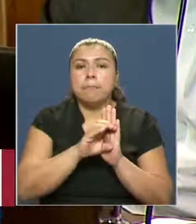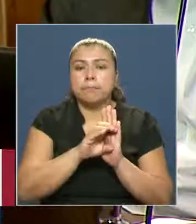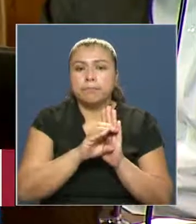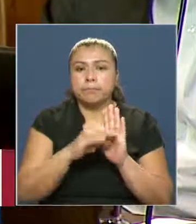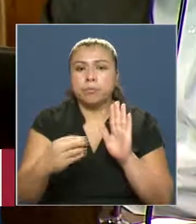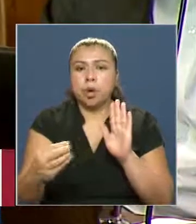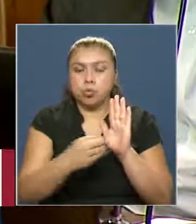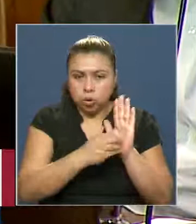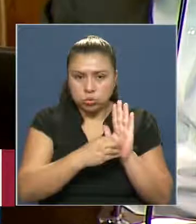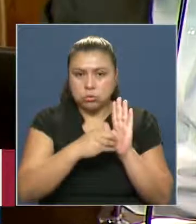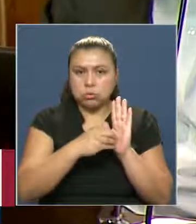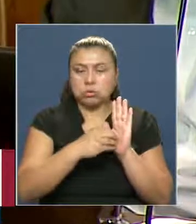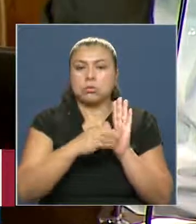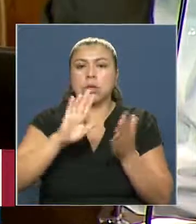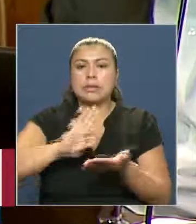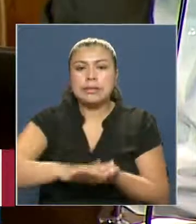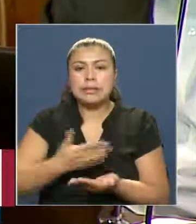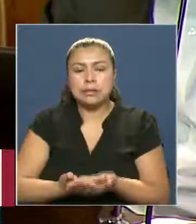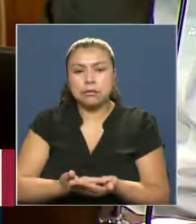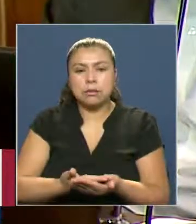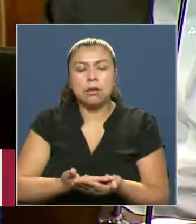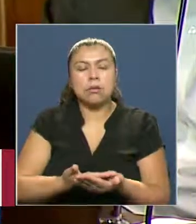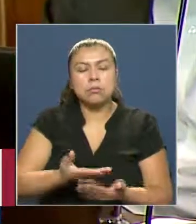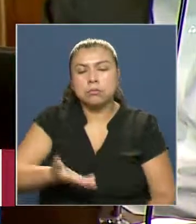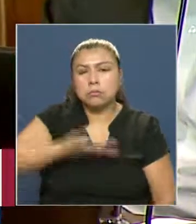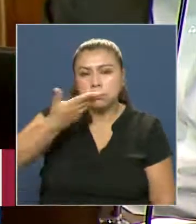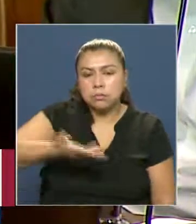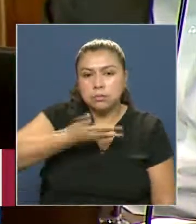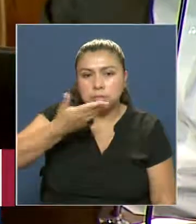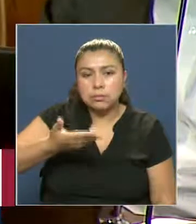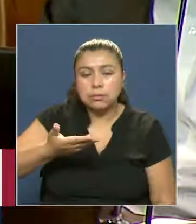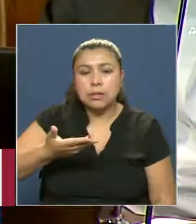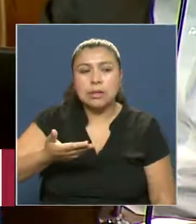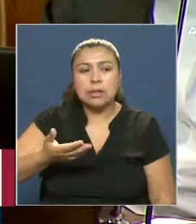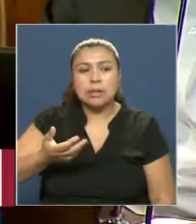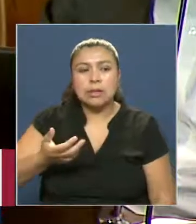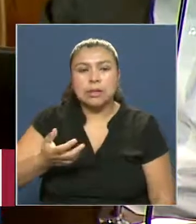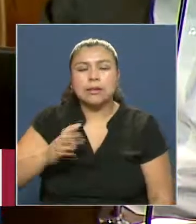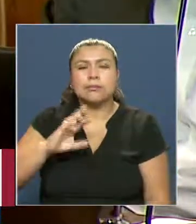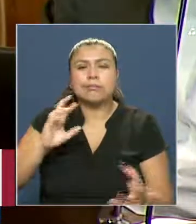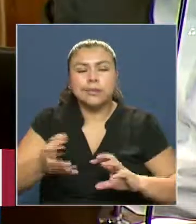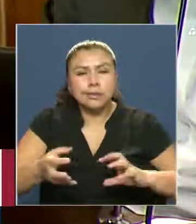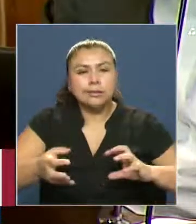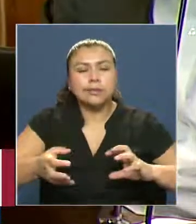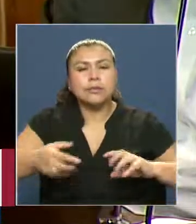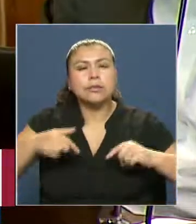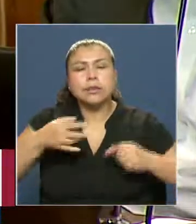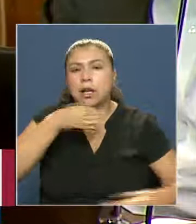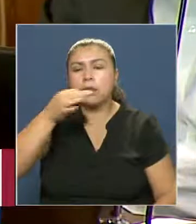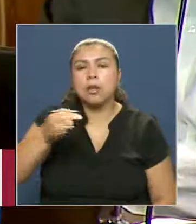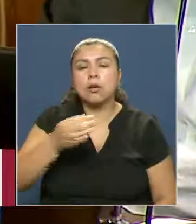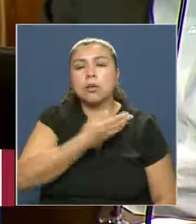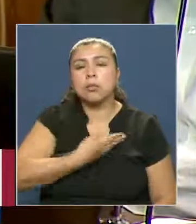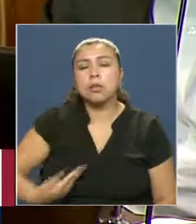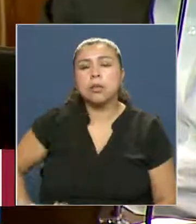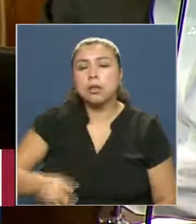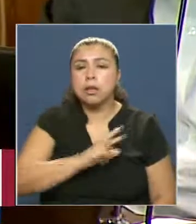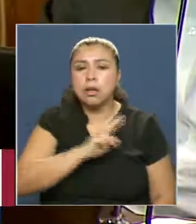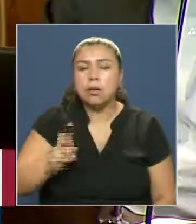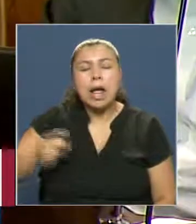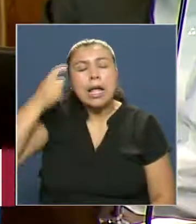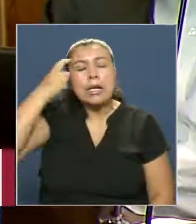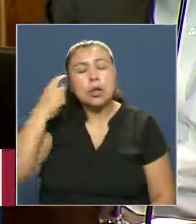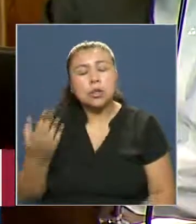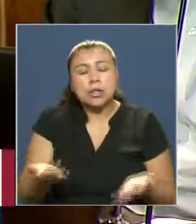Sanitario. Independiente de la declaración de catástrofe que ha señalado el presidente de la República, creo que